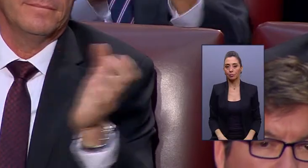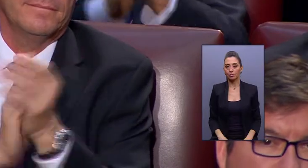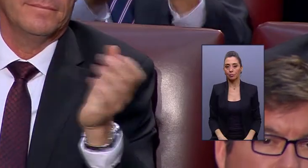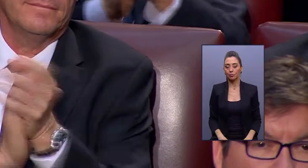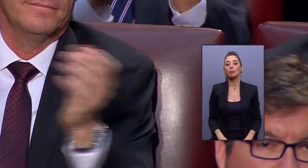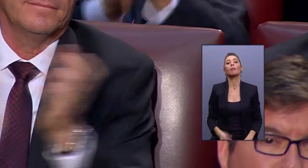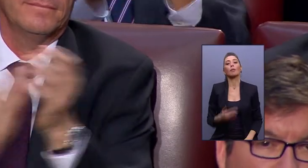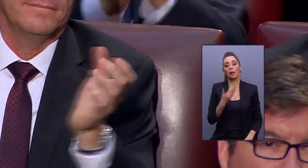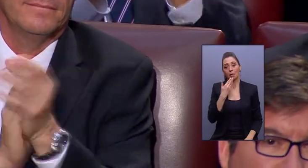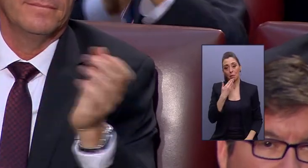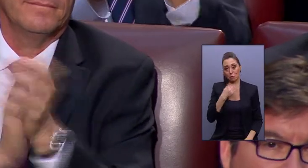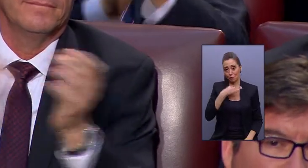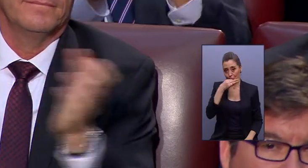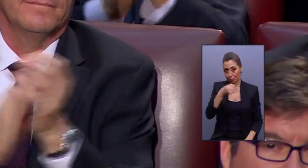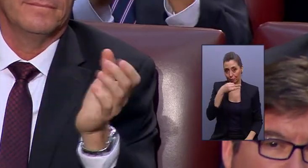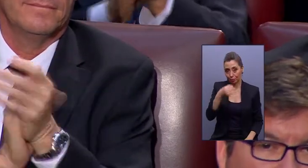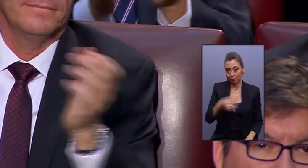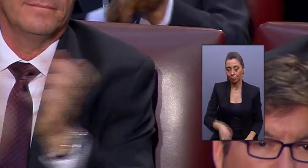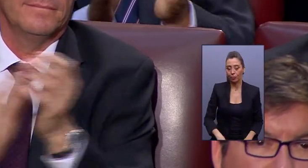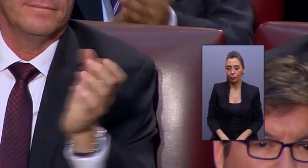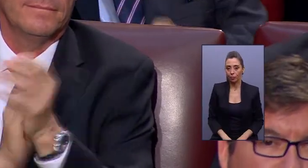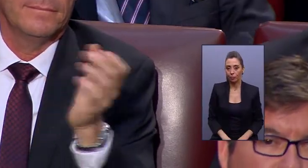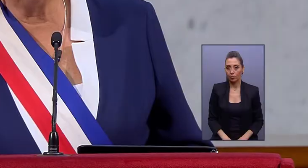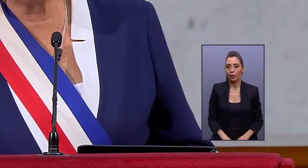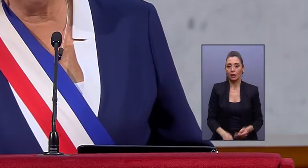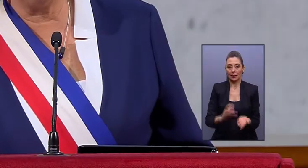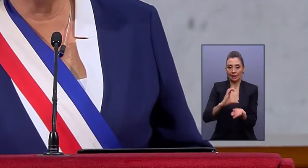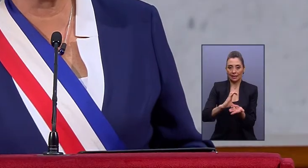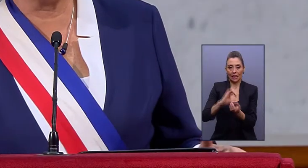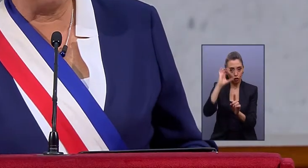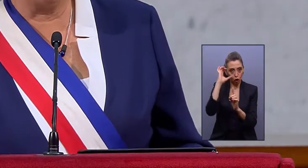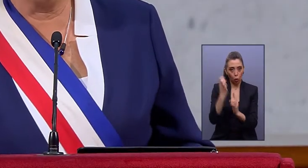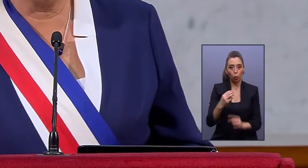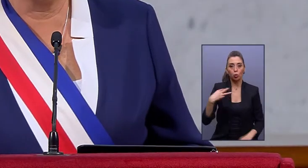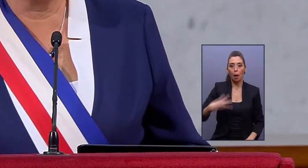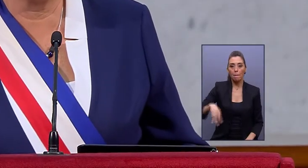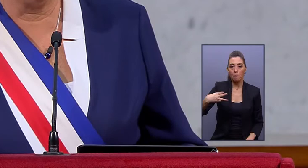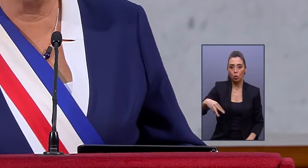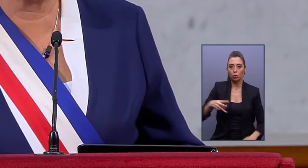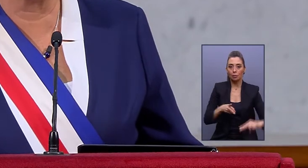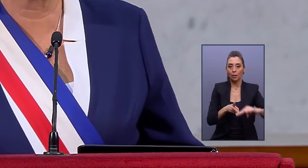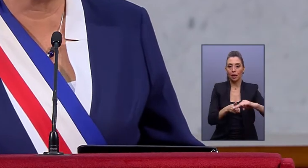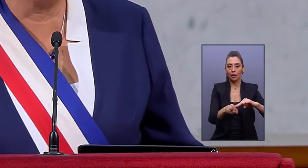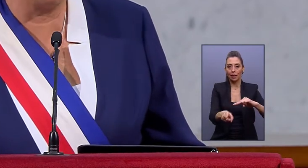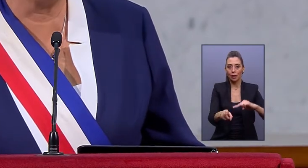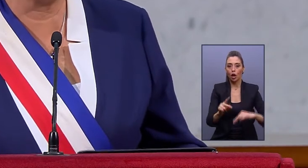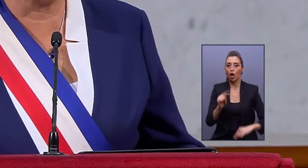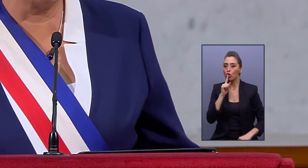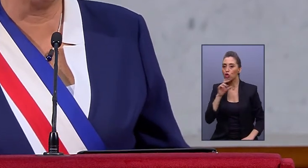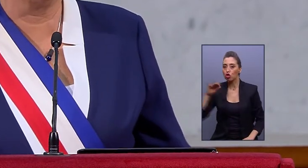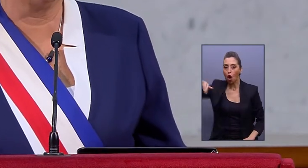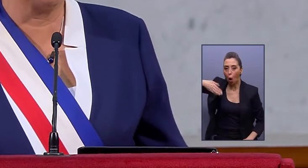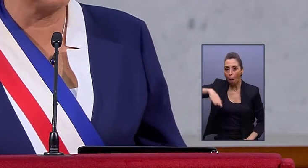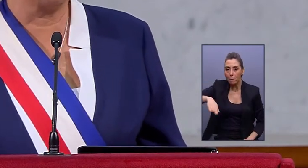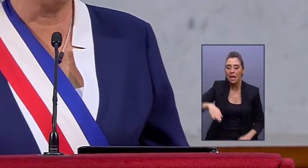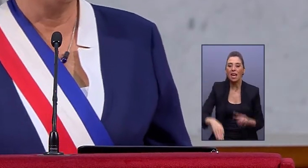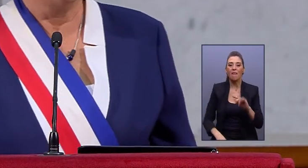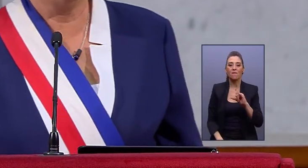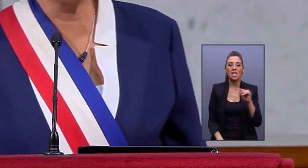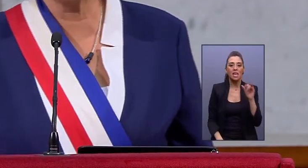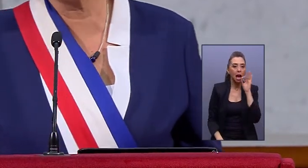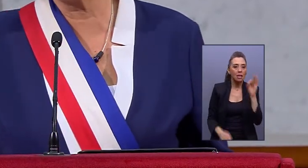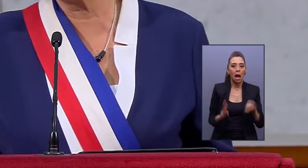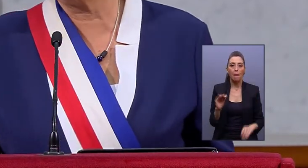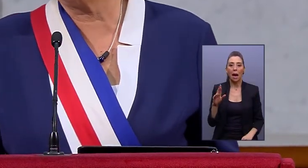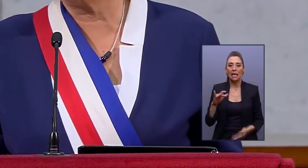O hablo también de los centros culturales municipales inaugurados en Tomé, Villarrica y Lo Barnechea,